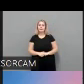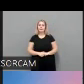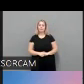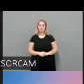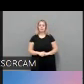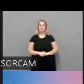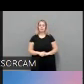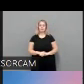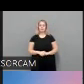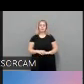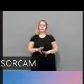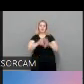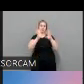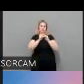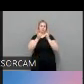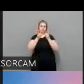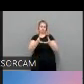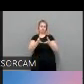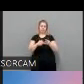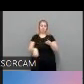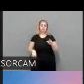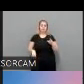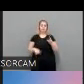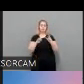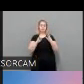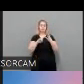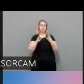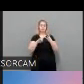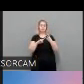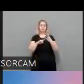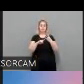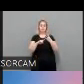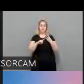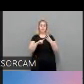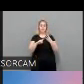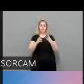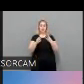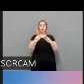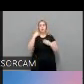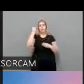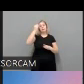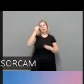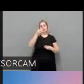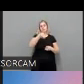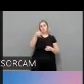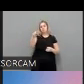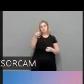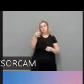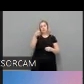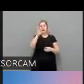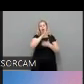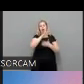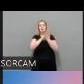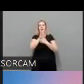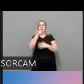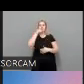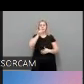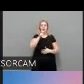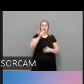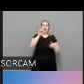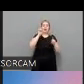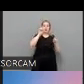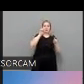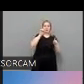Así dimensionamos un poquito mejor todo, como he dicho. En tercer lugar, creí que era oportuno repasar los términos comunicación,